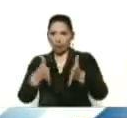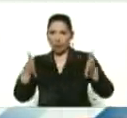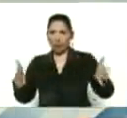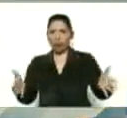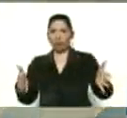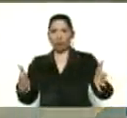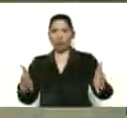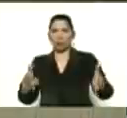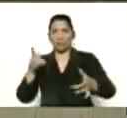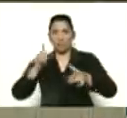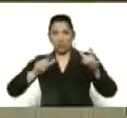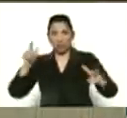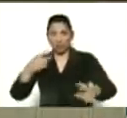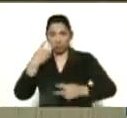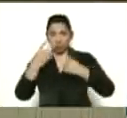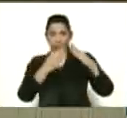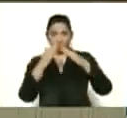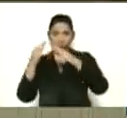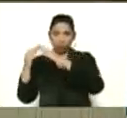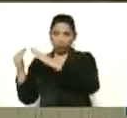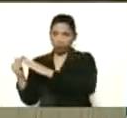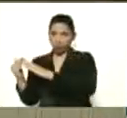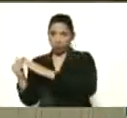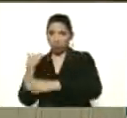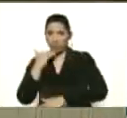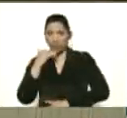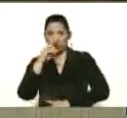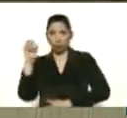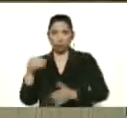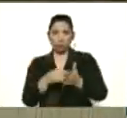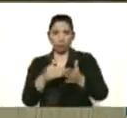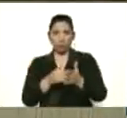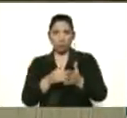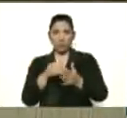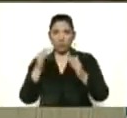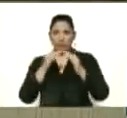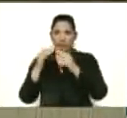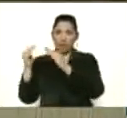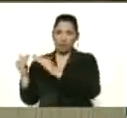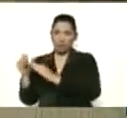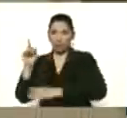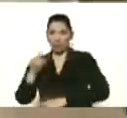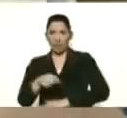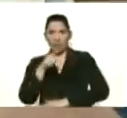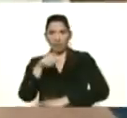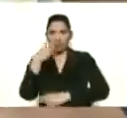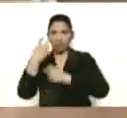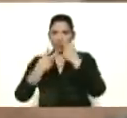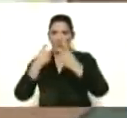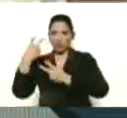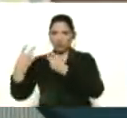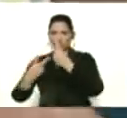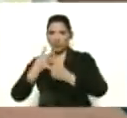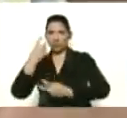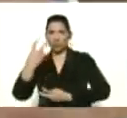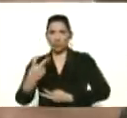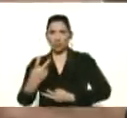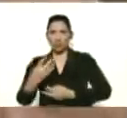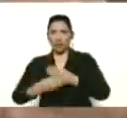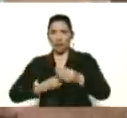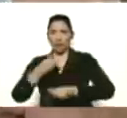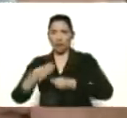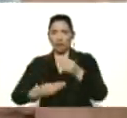personalizado, visita casa por casa de casi 200.000 hogares, y en esa visita casa por casa